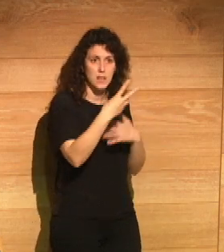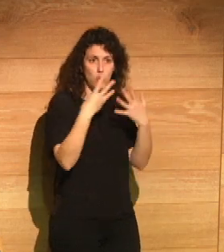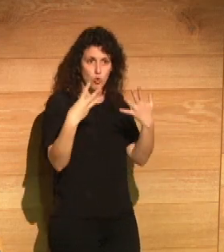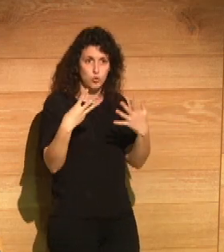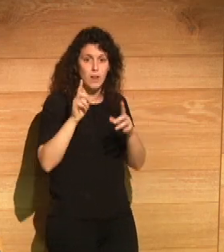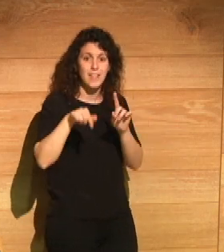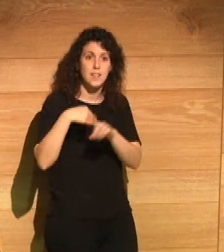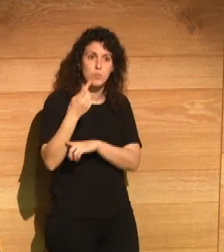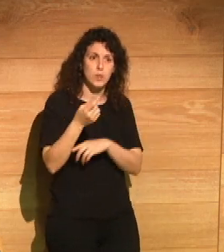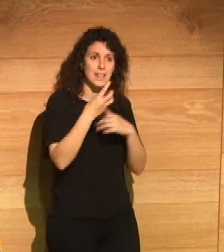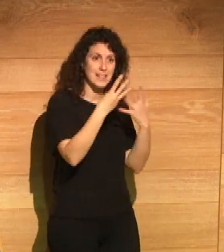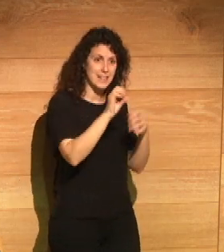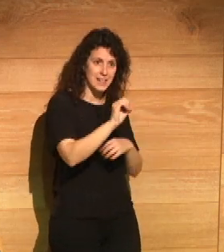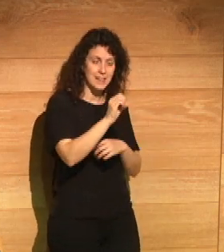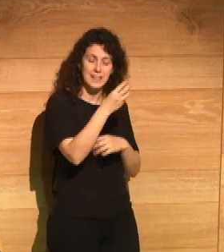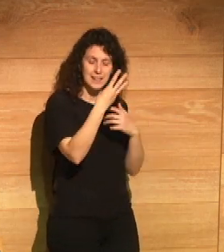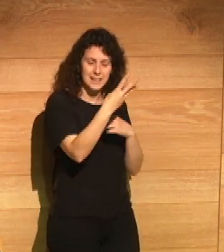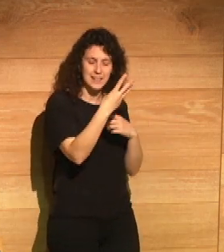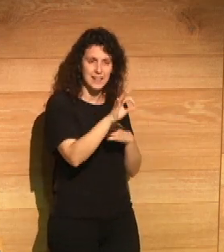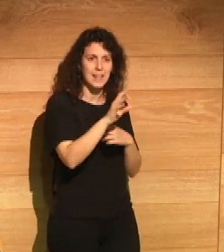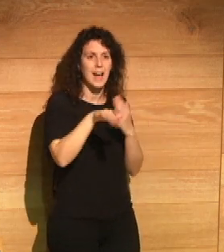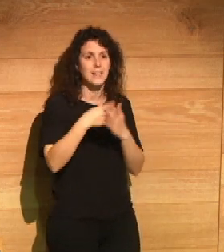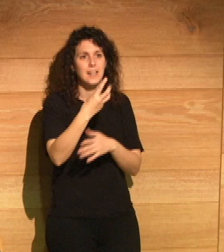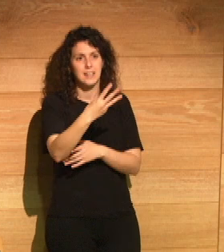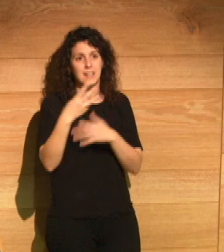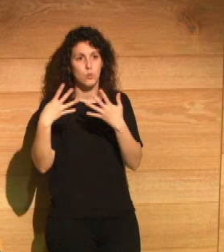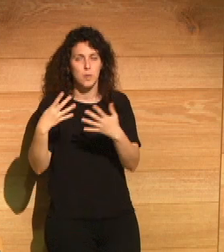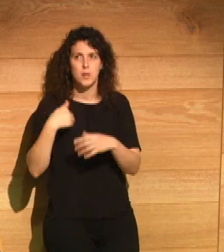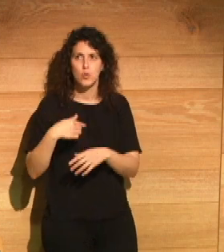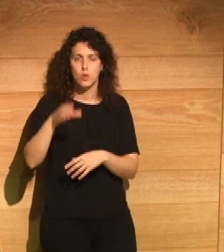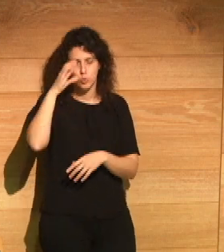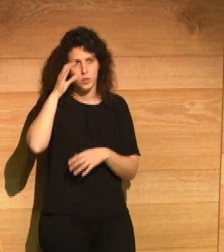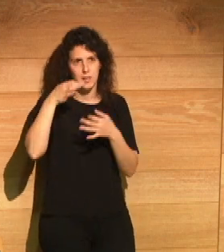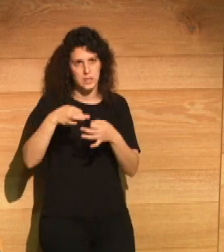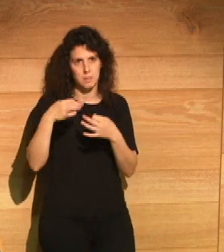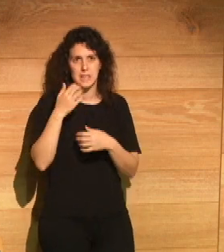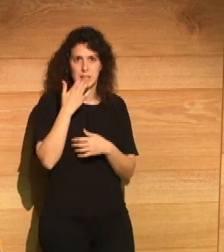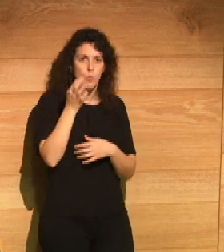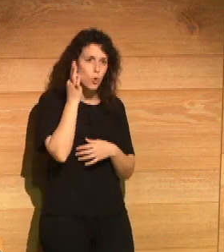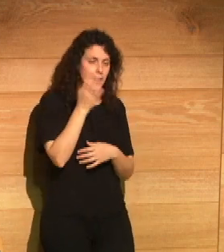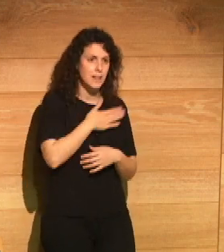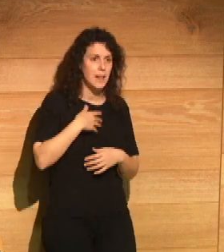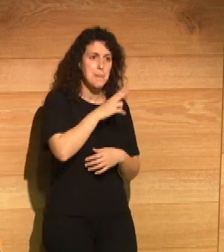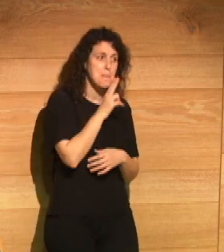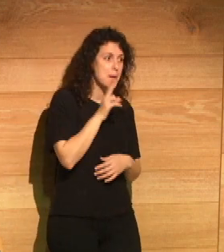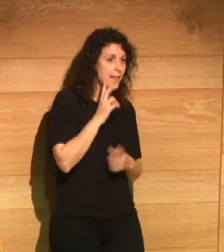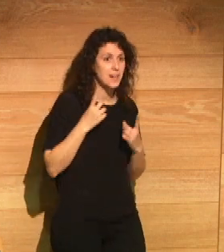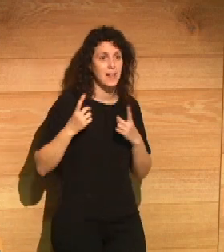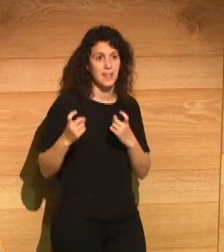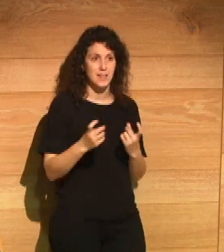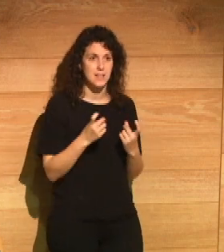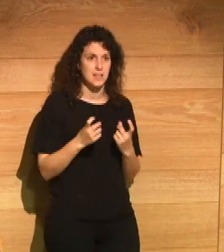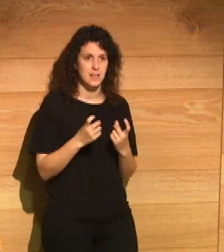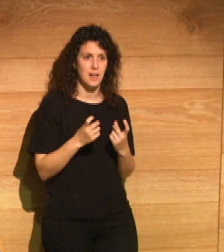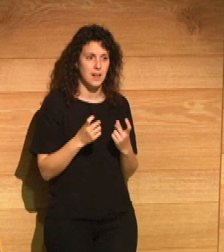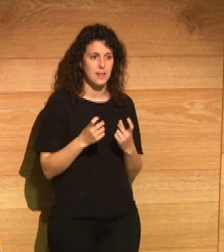escribí de los 30 a los 39, oía yo repetidamente que si una mujer quería ser madre, quería